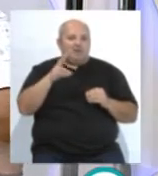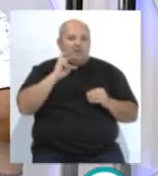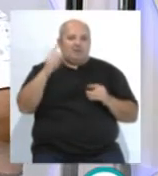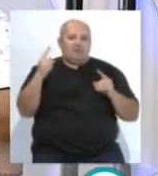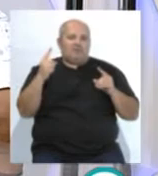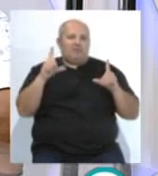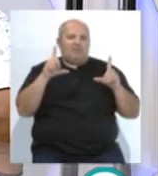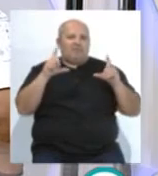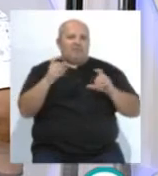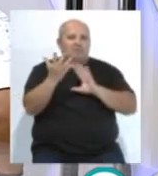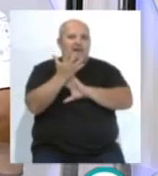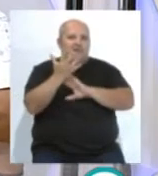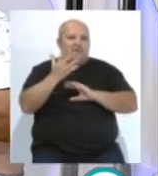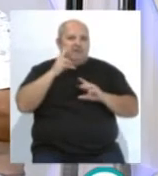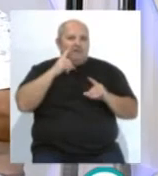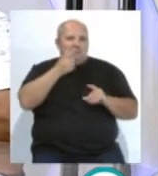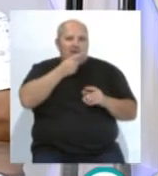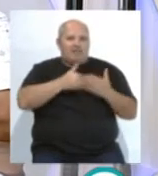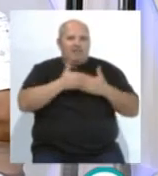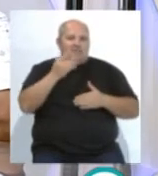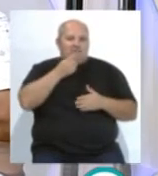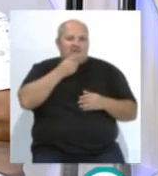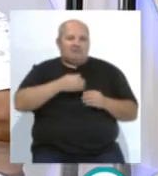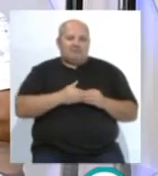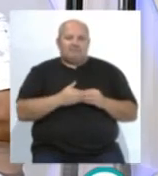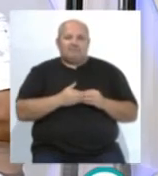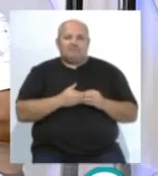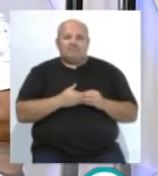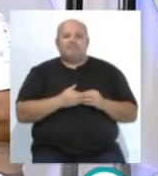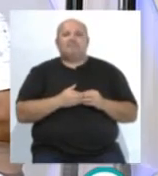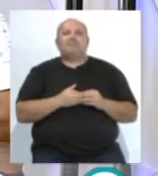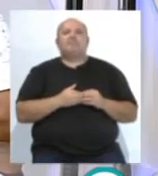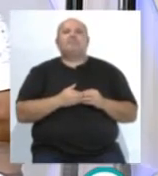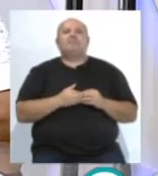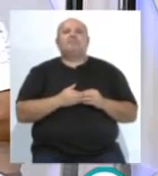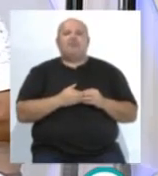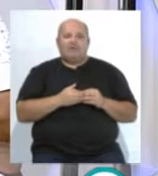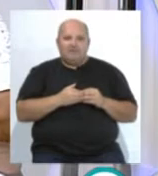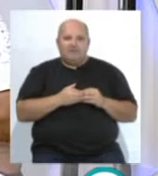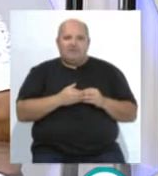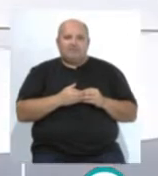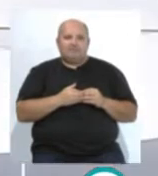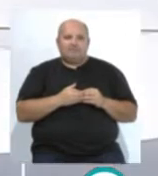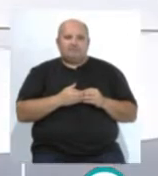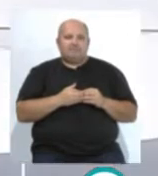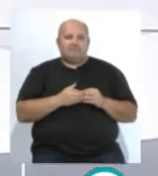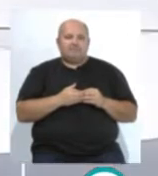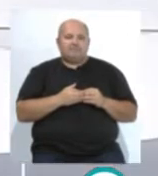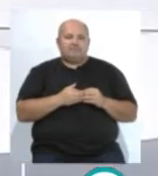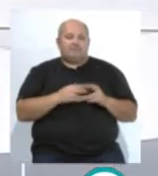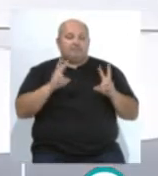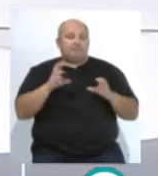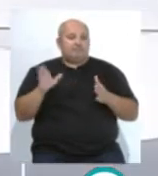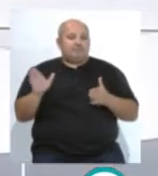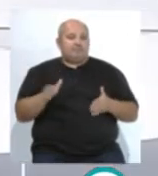contrario. Se ve la mano estirada y no se ve nadie del Granada cogiendo la mano. Es un gracioso, siempre hay eso gracioso. Que,